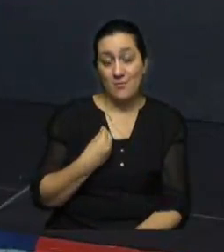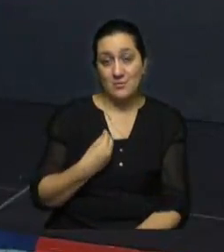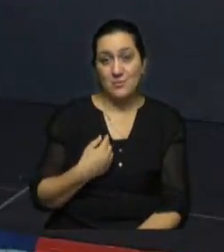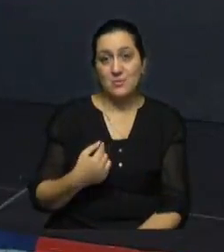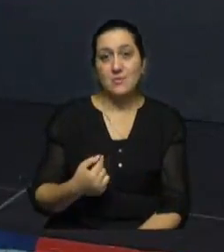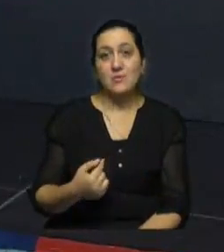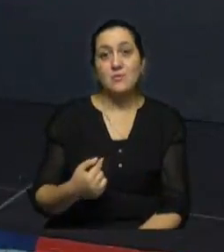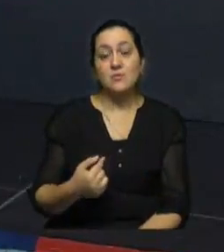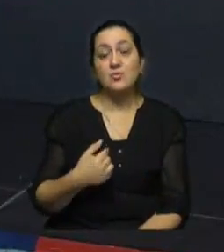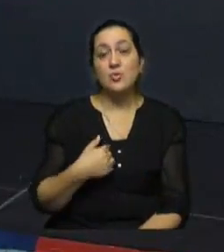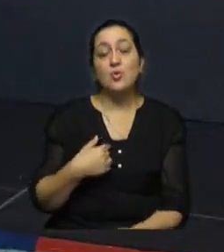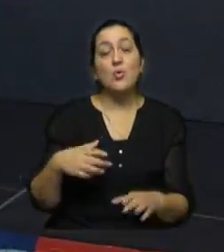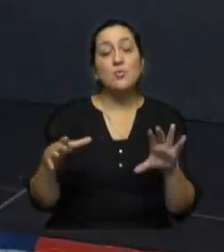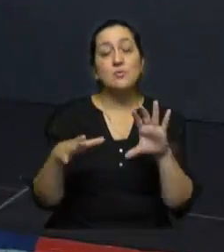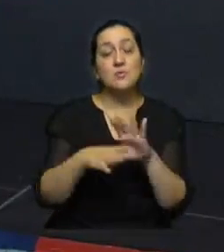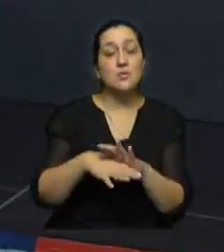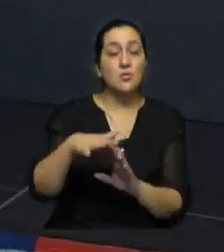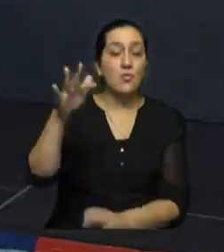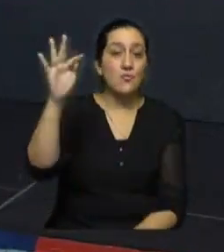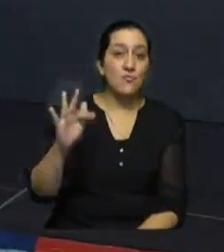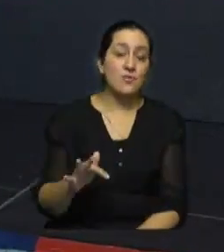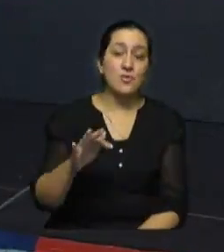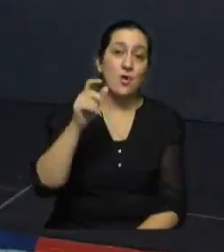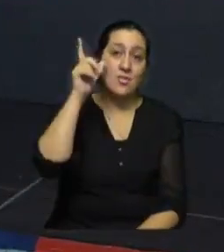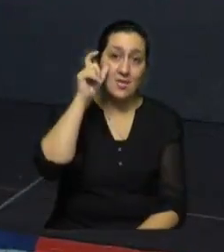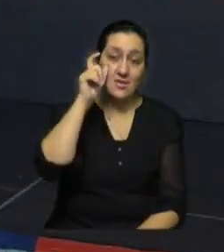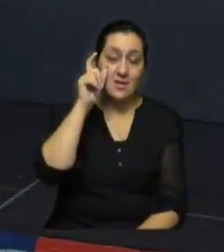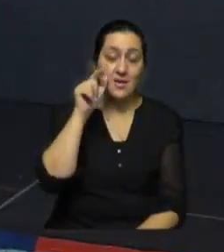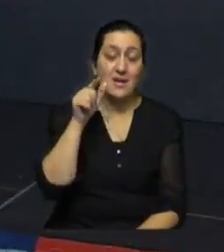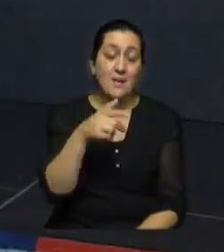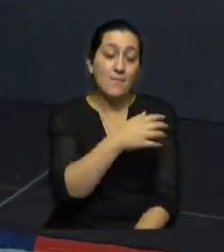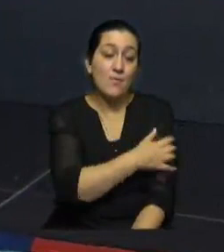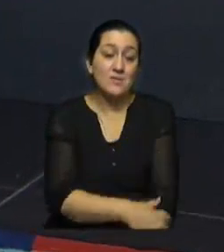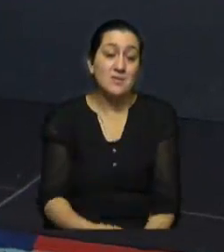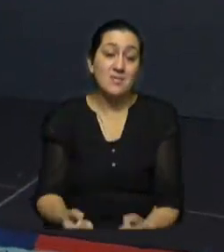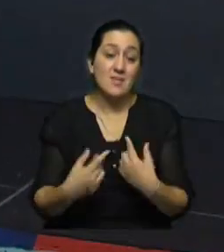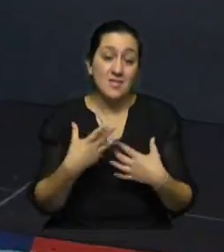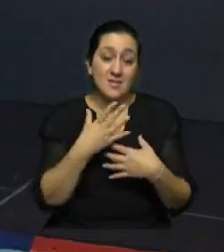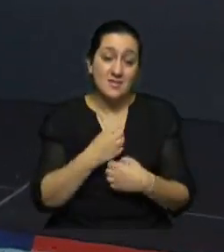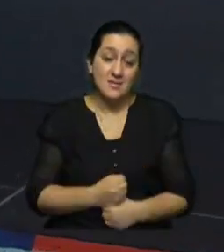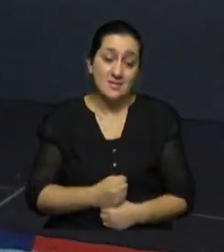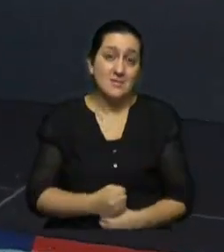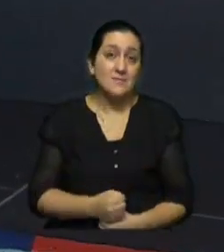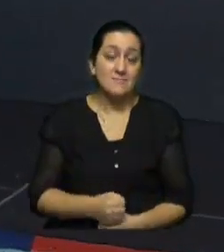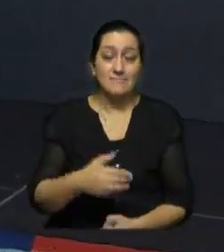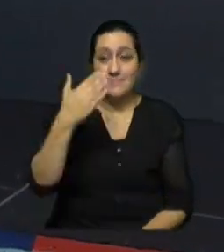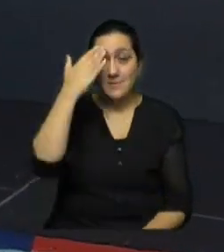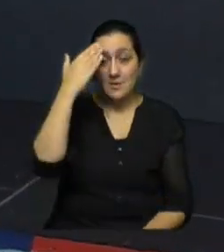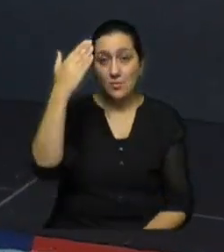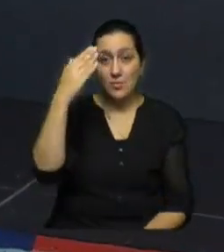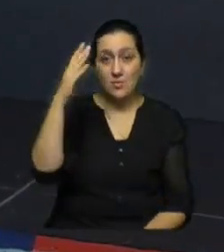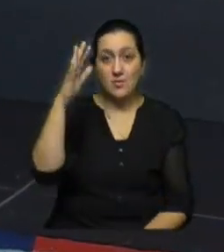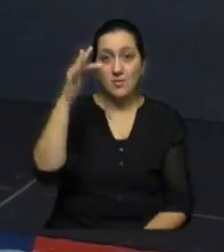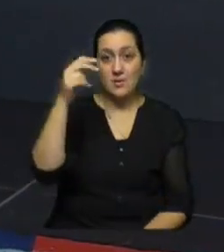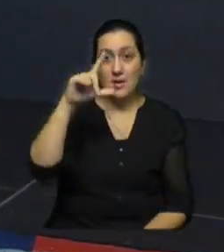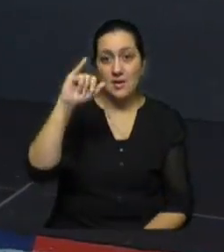mía las palabras de Tania y Fito, sumando que esa pobreza genera tristeza y falta de felicidad. Saludos del Tali,